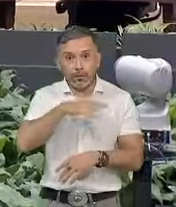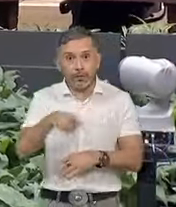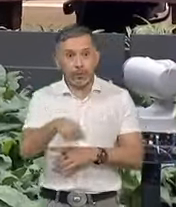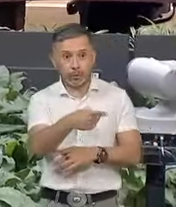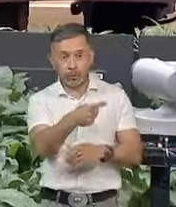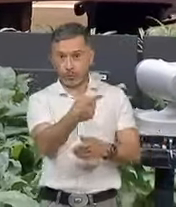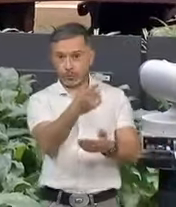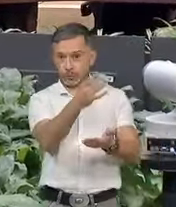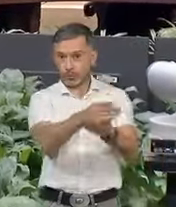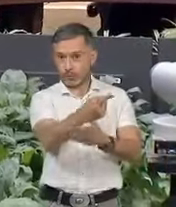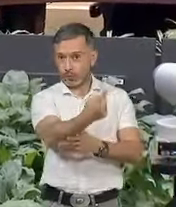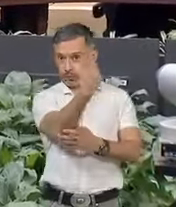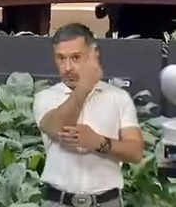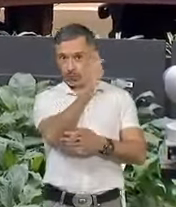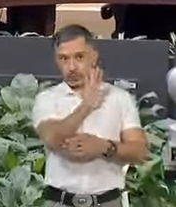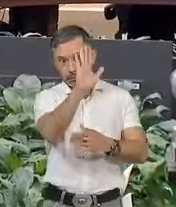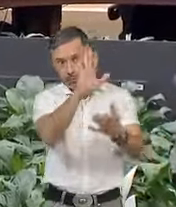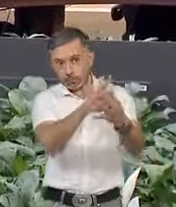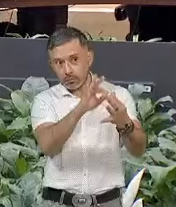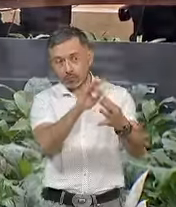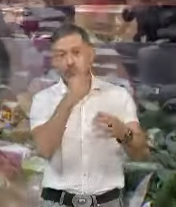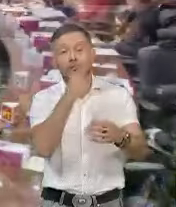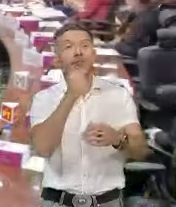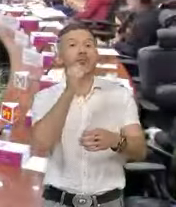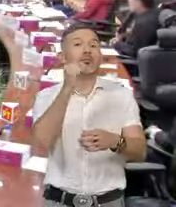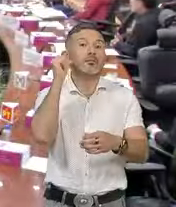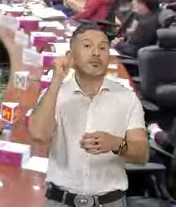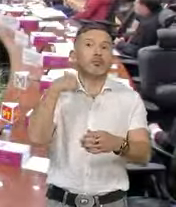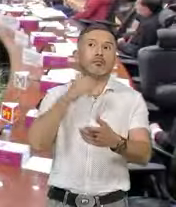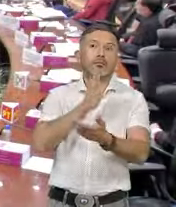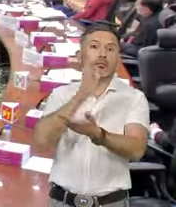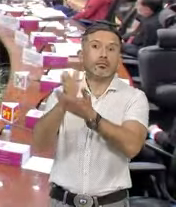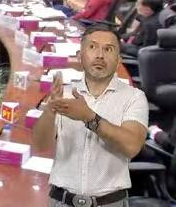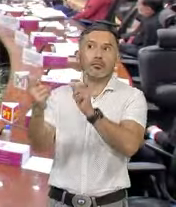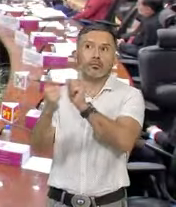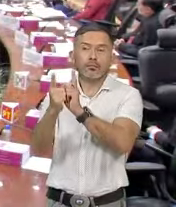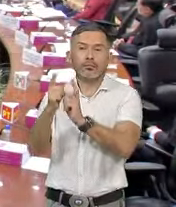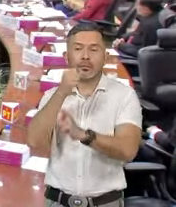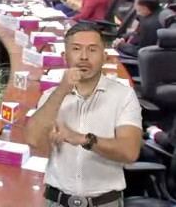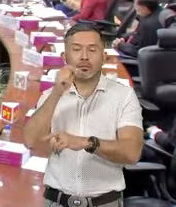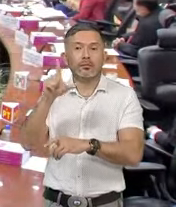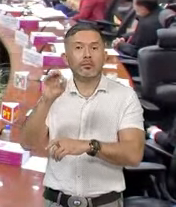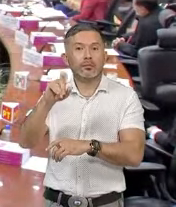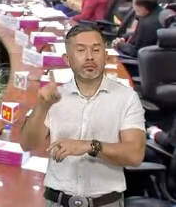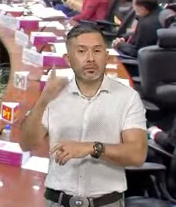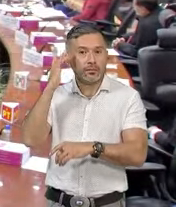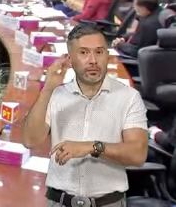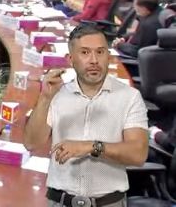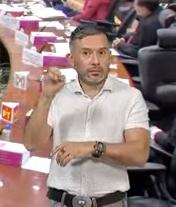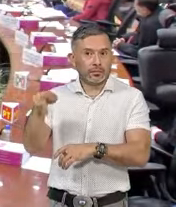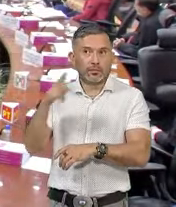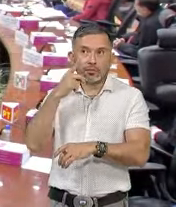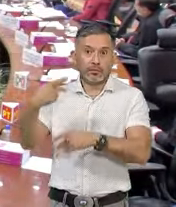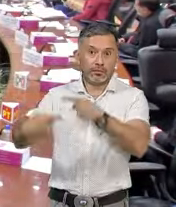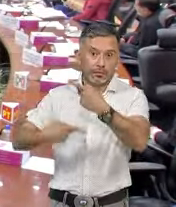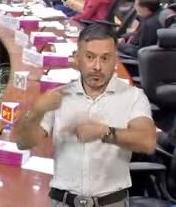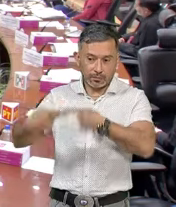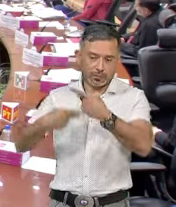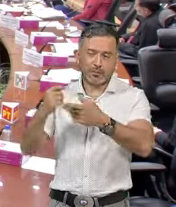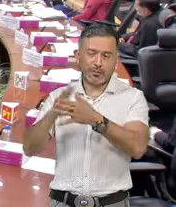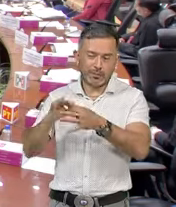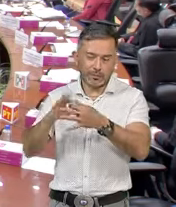intervino para decir que había ido el día anterior a una entrevista con López San Martín y que le había cuestionado etcétera etcétera